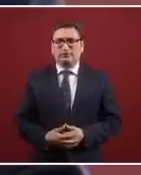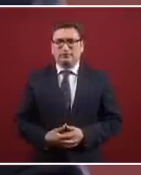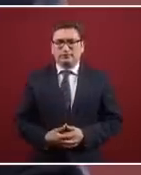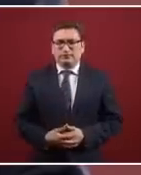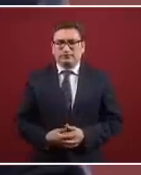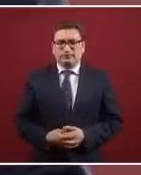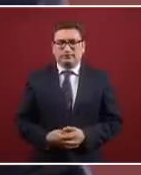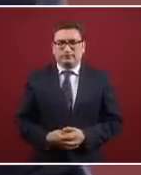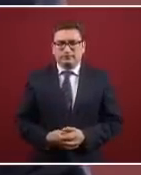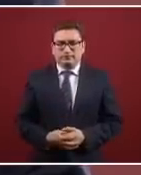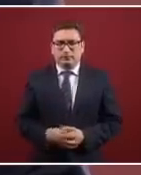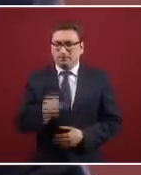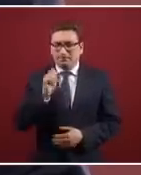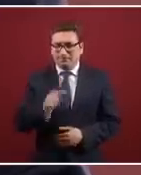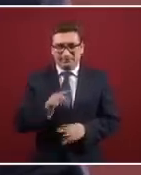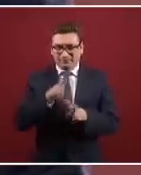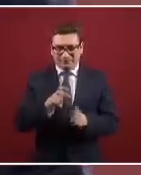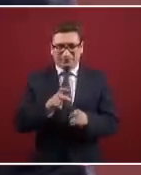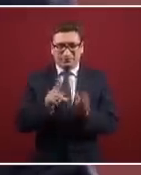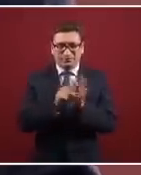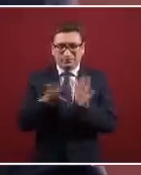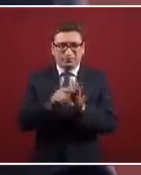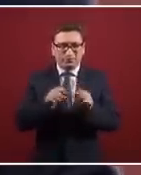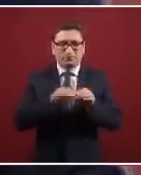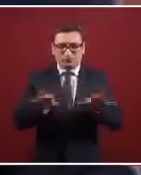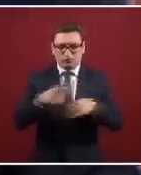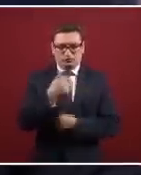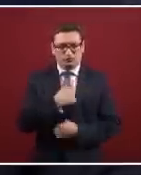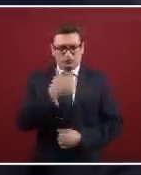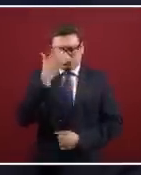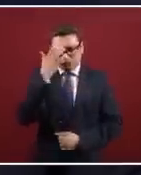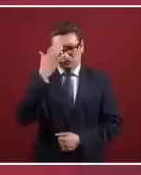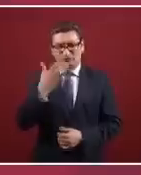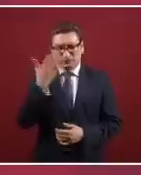El caso de los medios, yo conozco la historia.